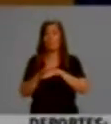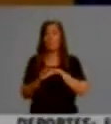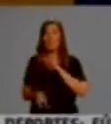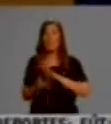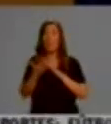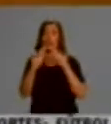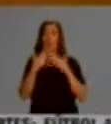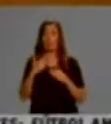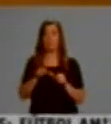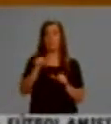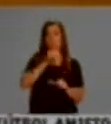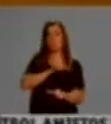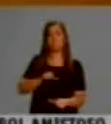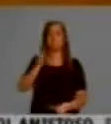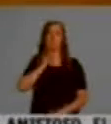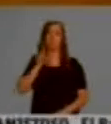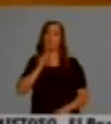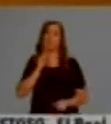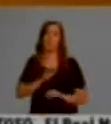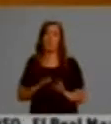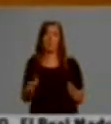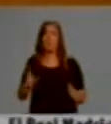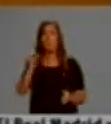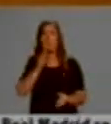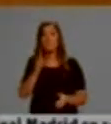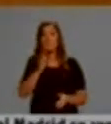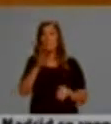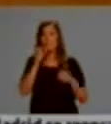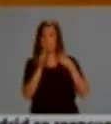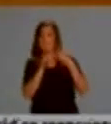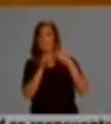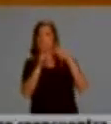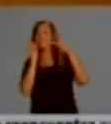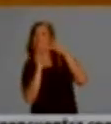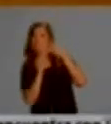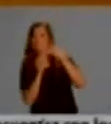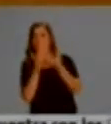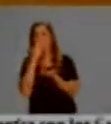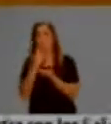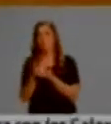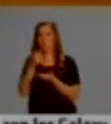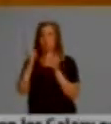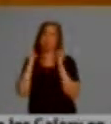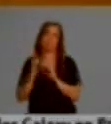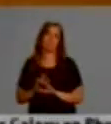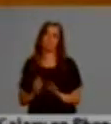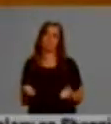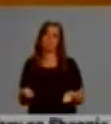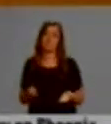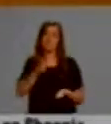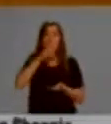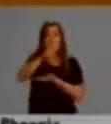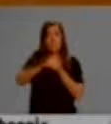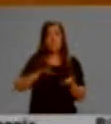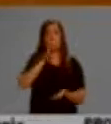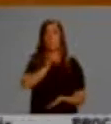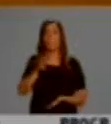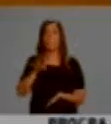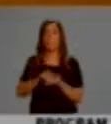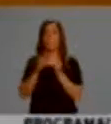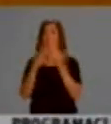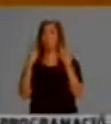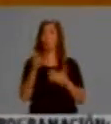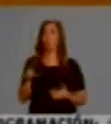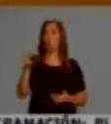gran mentira. Y esa inmensa mentira es la tercera razón por la que le pedimos su dimisión. En el comunicado del PP del